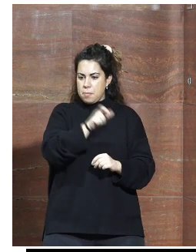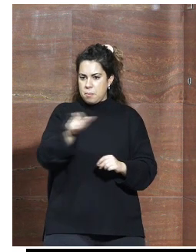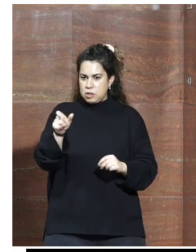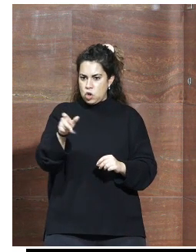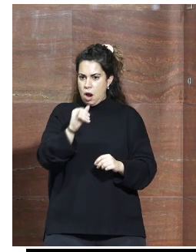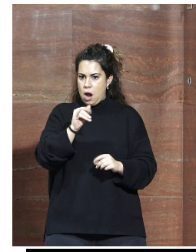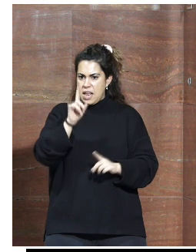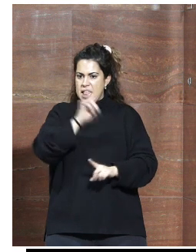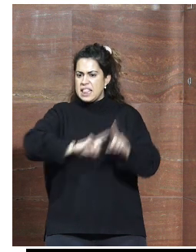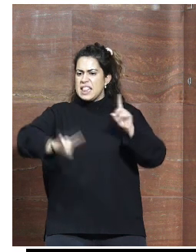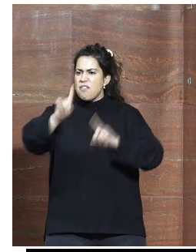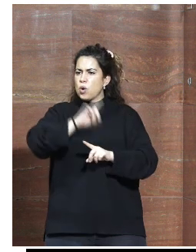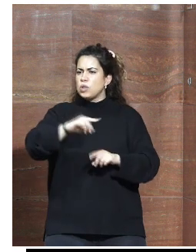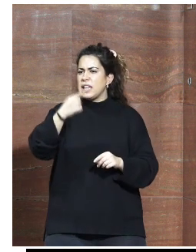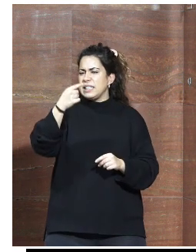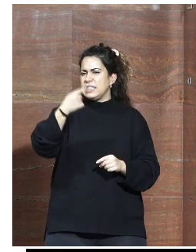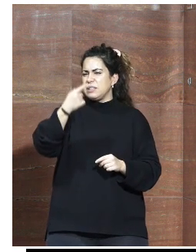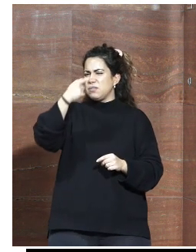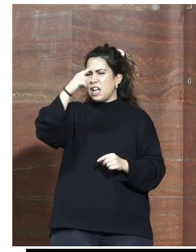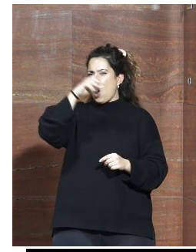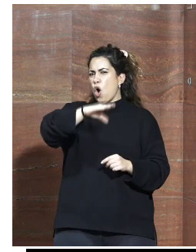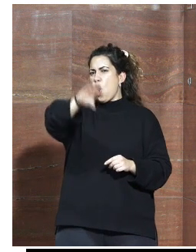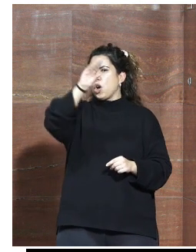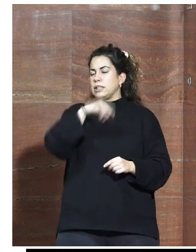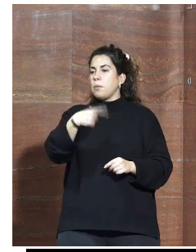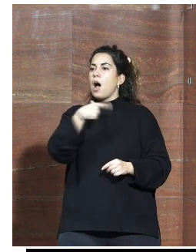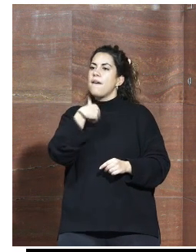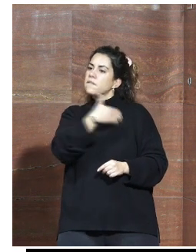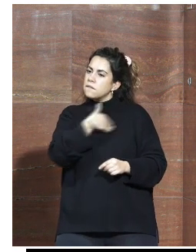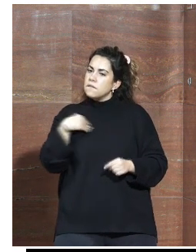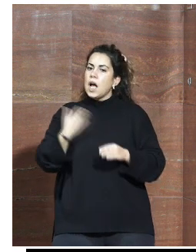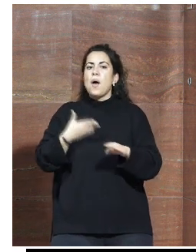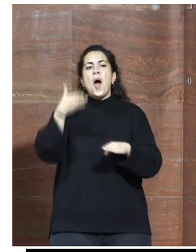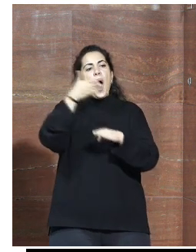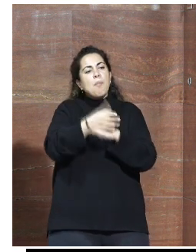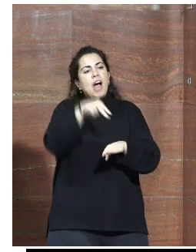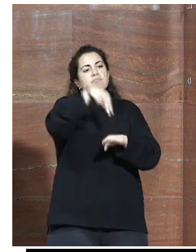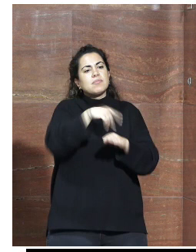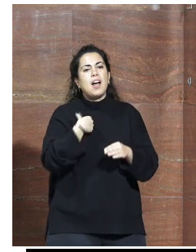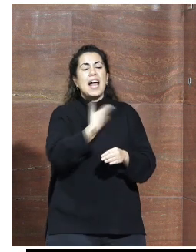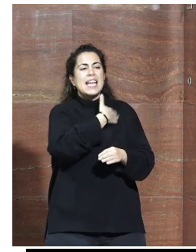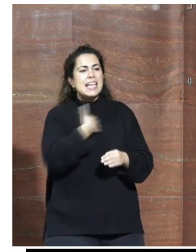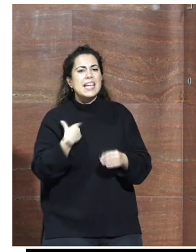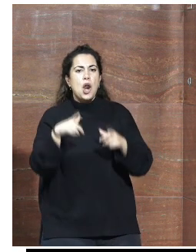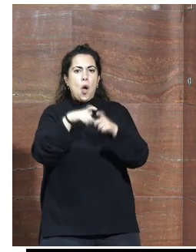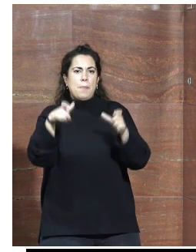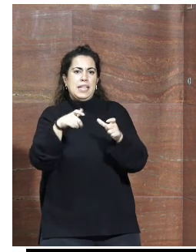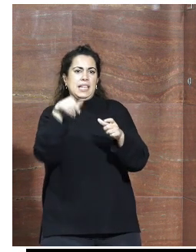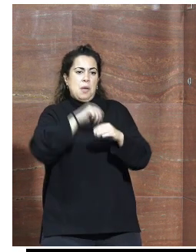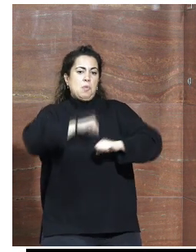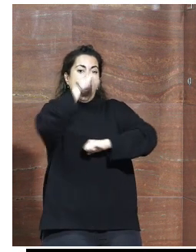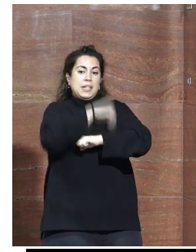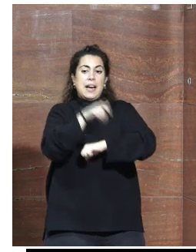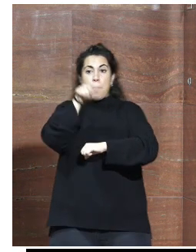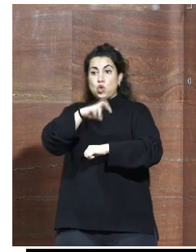dificultades cognitivas, que lo que le gusta es llegar al sitio y decir, oiga, que quiero un billetito, que voy de aquí a allí, y que una persona encantadora en una ventanilla le